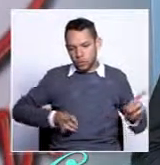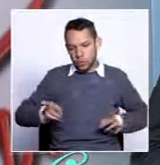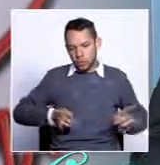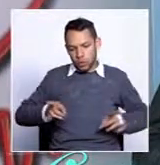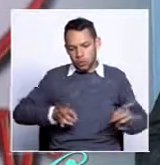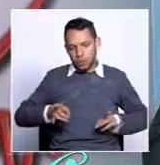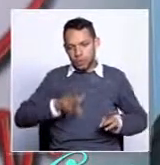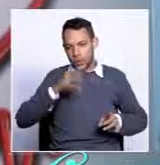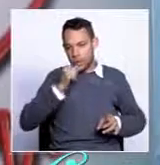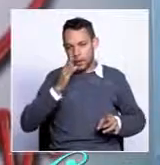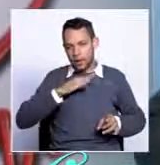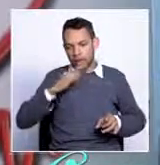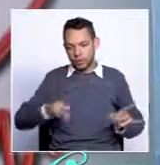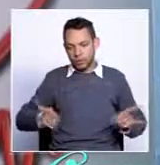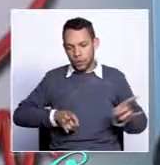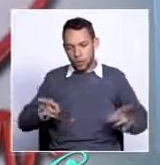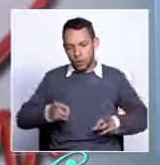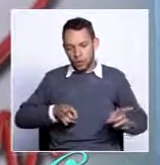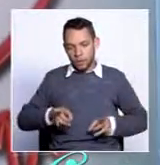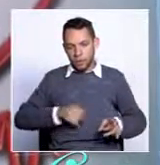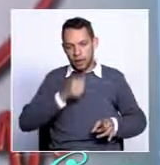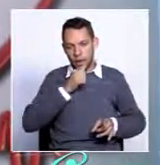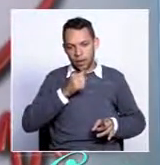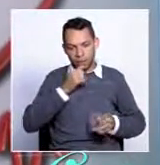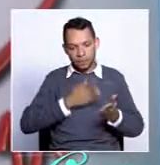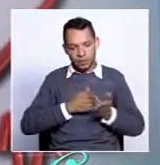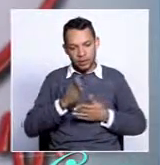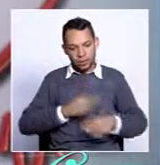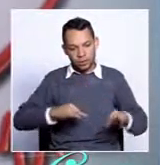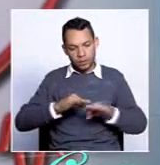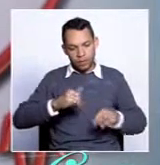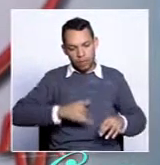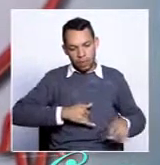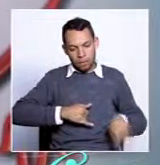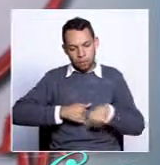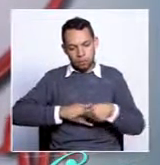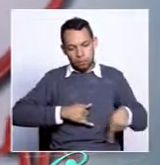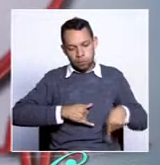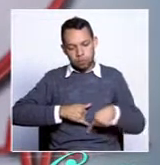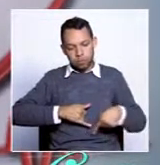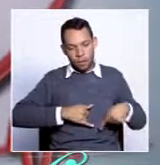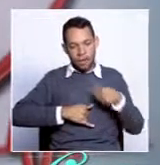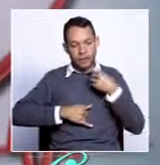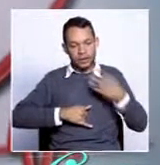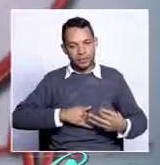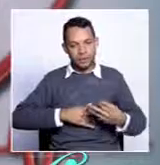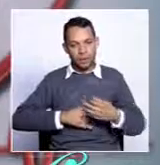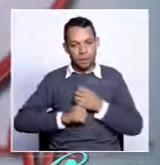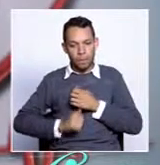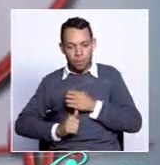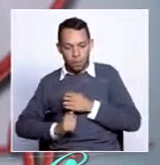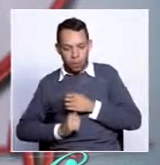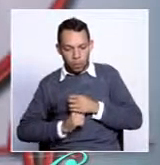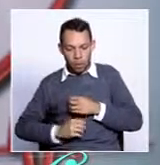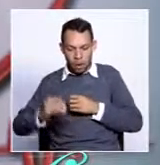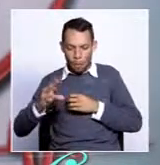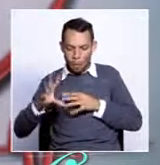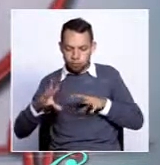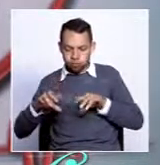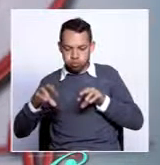el agua que se necesitó para el proceso digestivo por lo tanto las diarreas se hacen líquidas